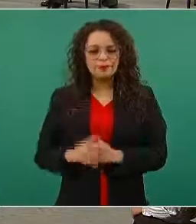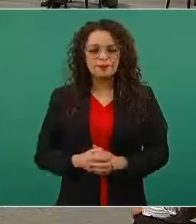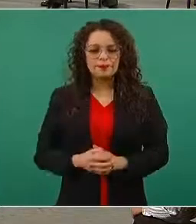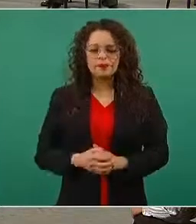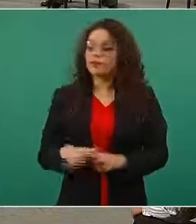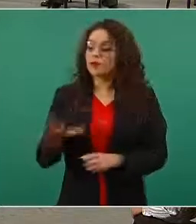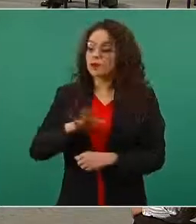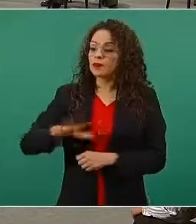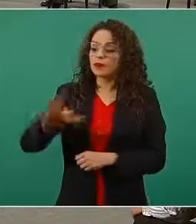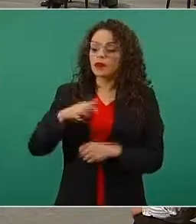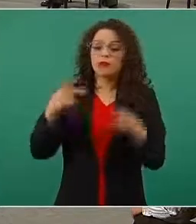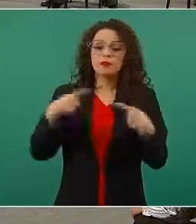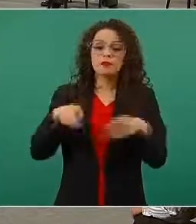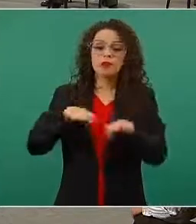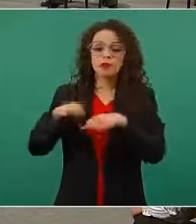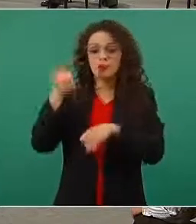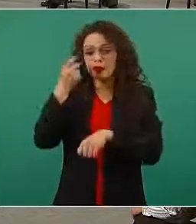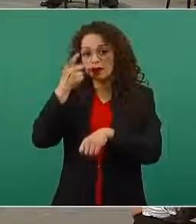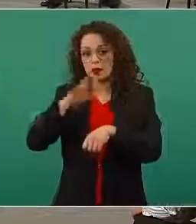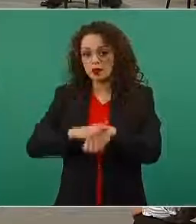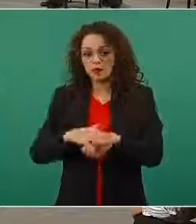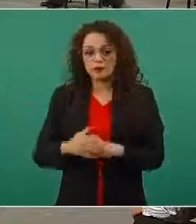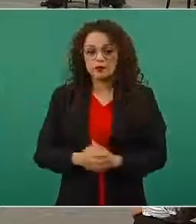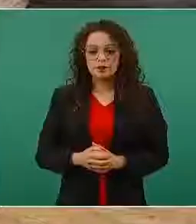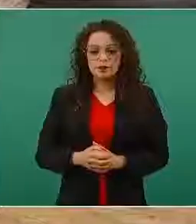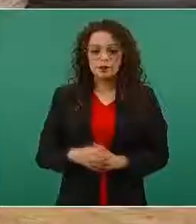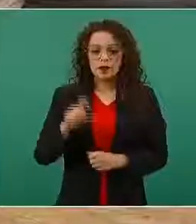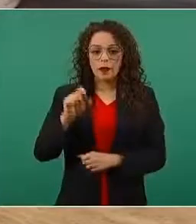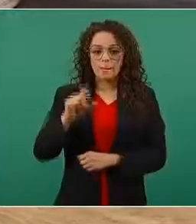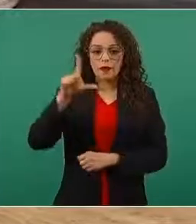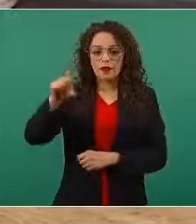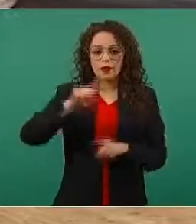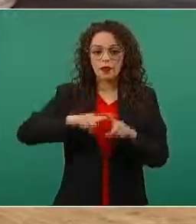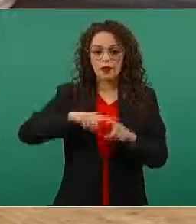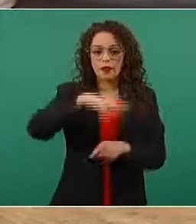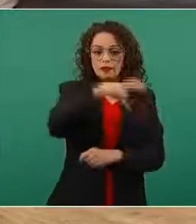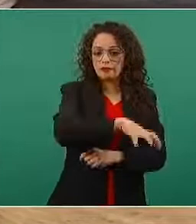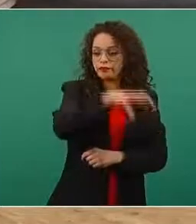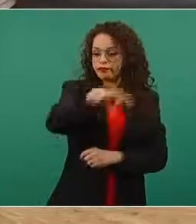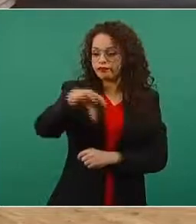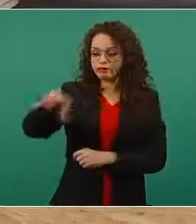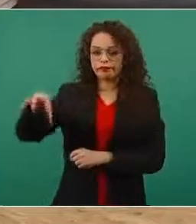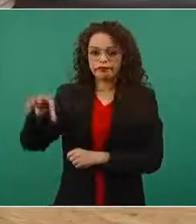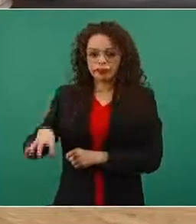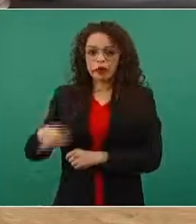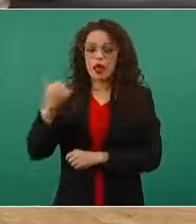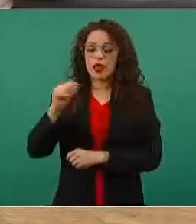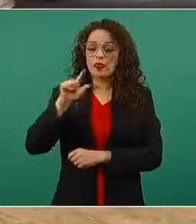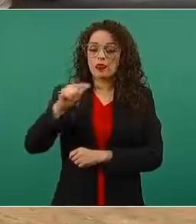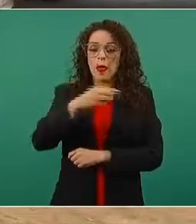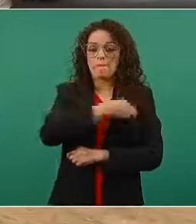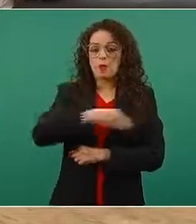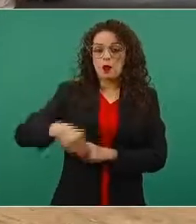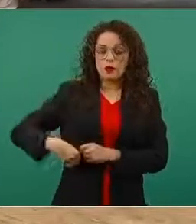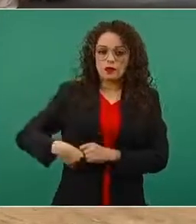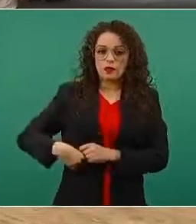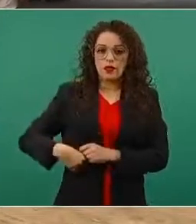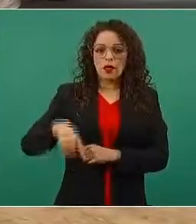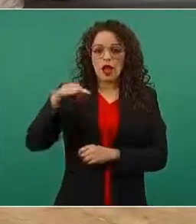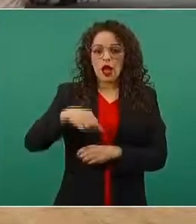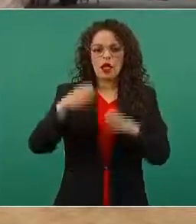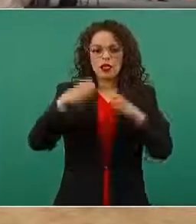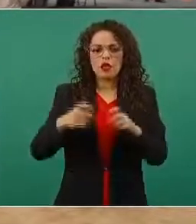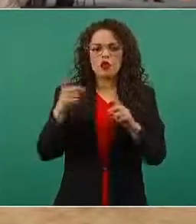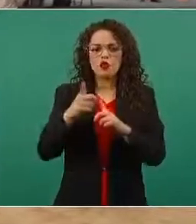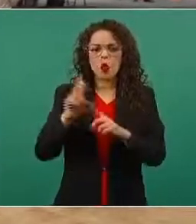administrativo, distribuidos en 27 sedes en todo el estado, en los 17 municipios. Hoy estamos aquí en la Universidad